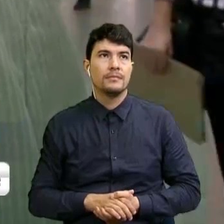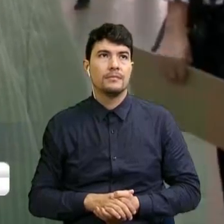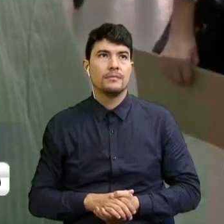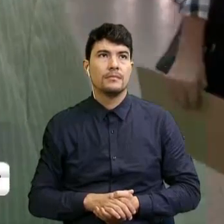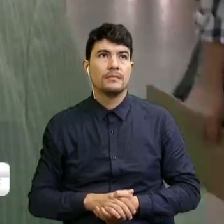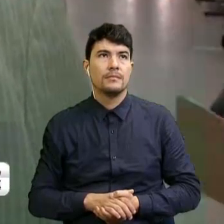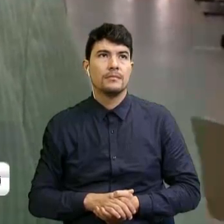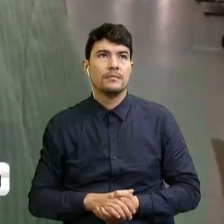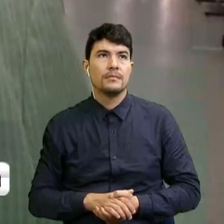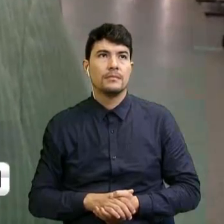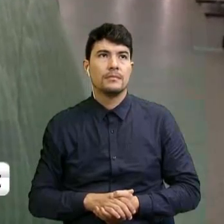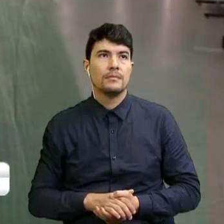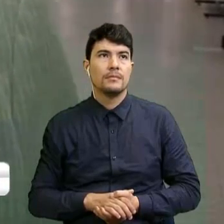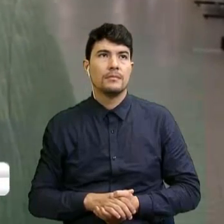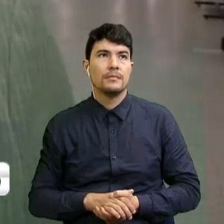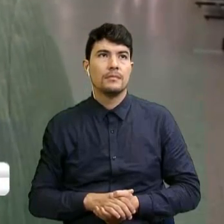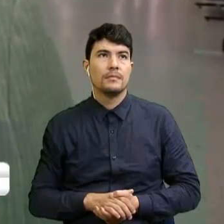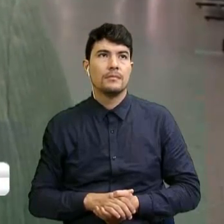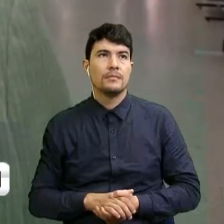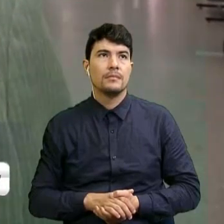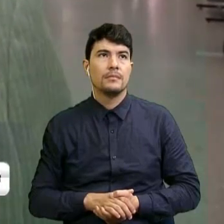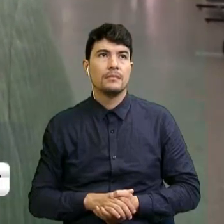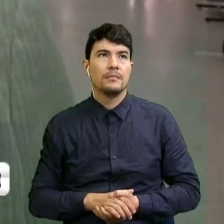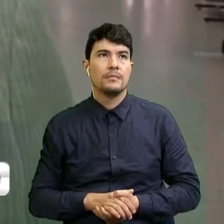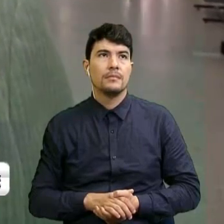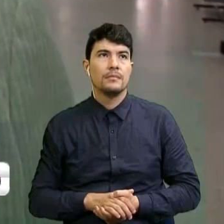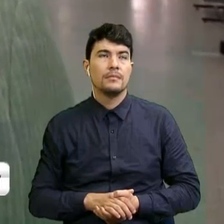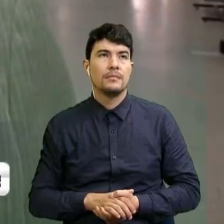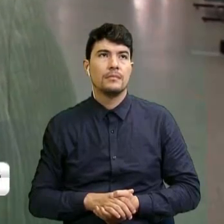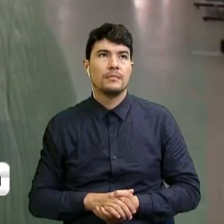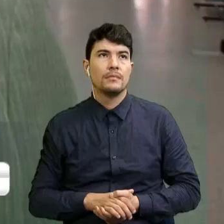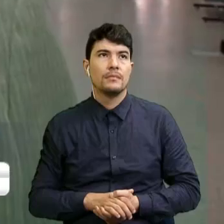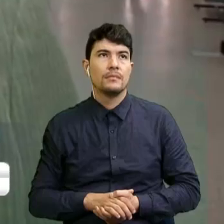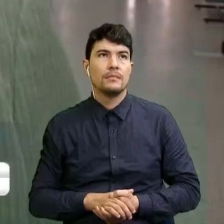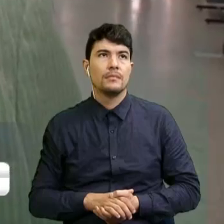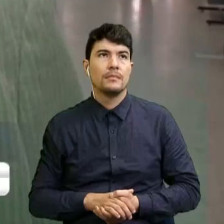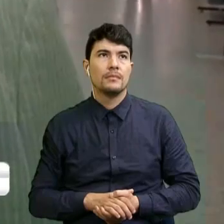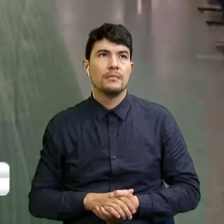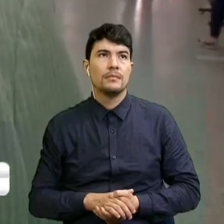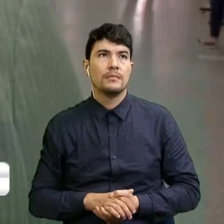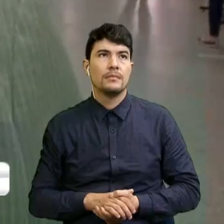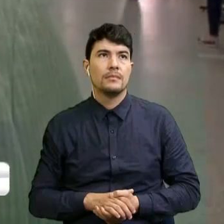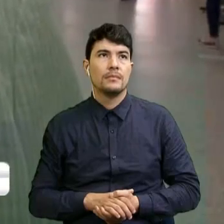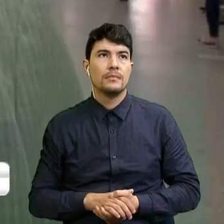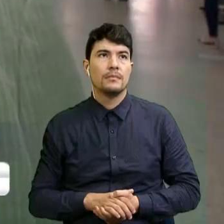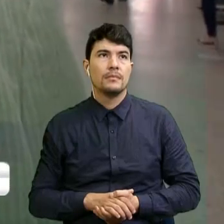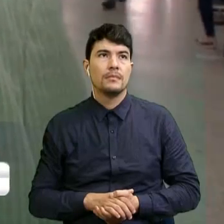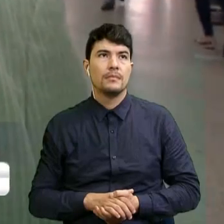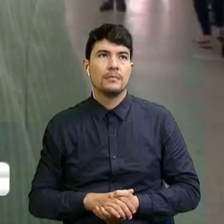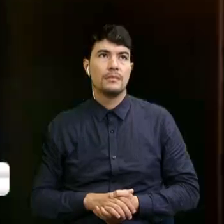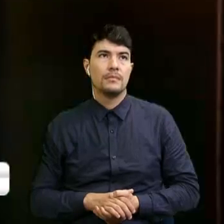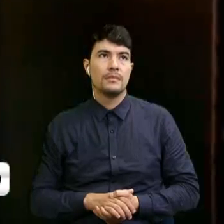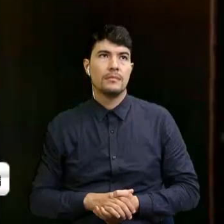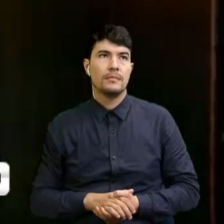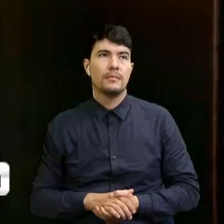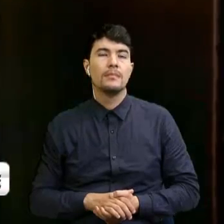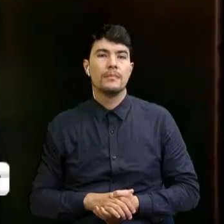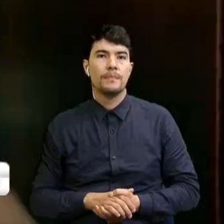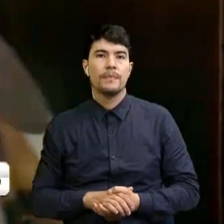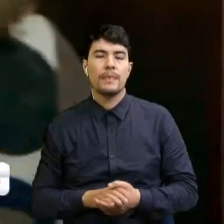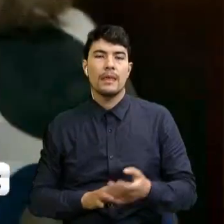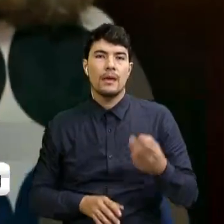imputados media elemento privativa de la libertad pero no en centro de reclusión sino en su sitio de domicilio